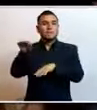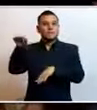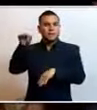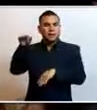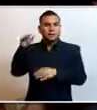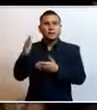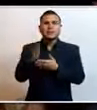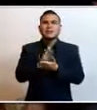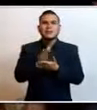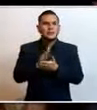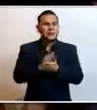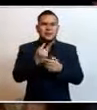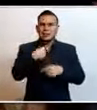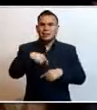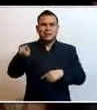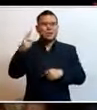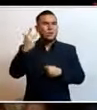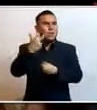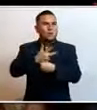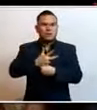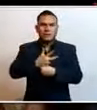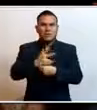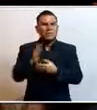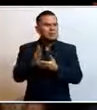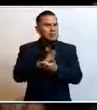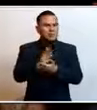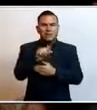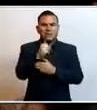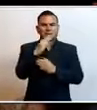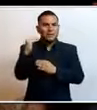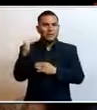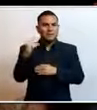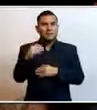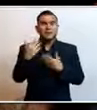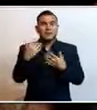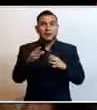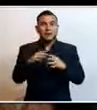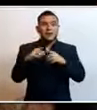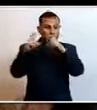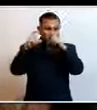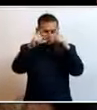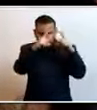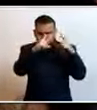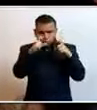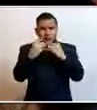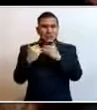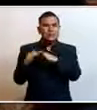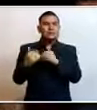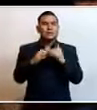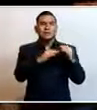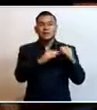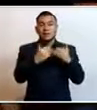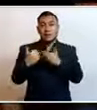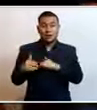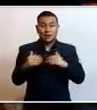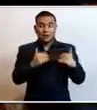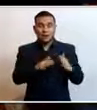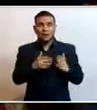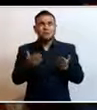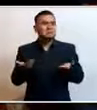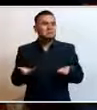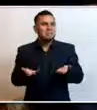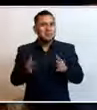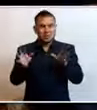no he salido pero ni a Guatemala. Y sin embargo, bueno, he estado en conferencias de prensa, en eventos, firmado, he estado